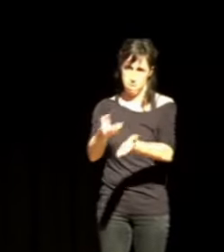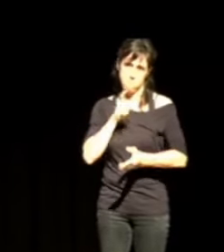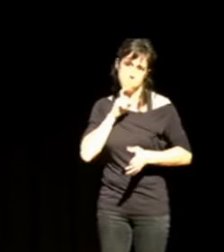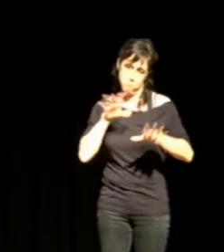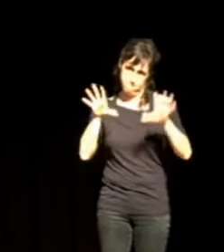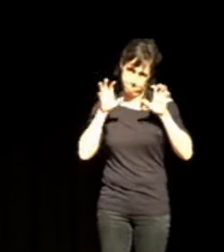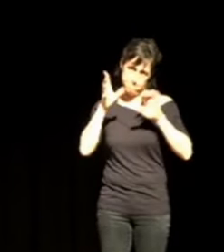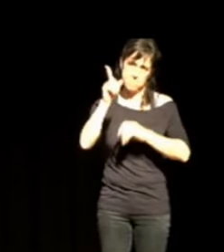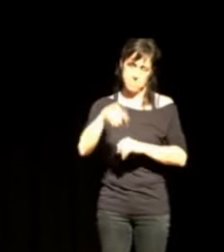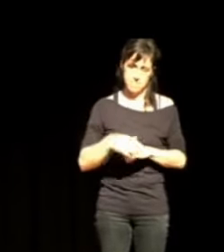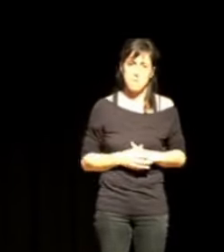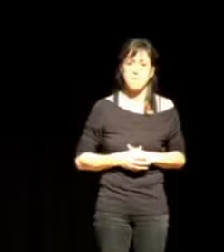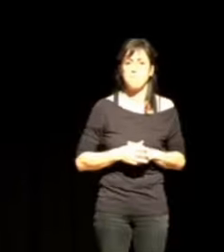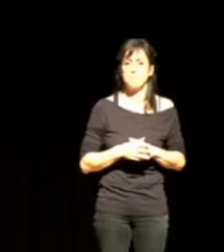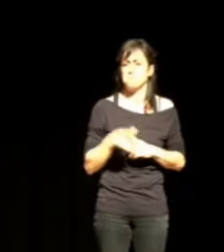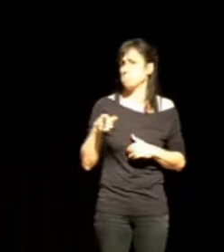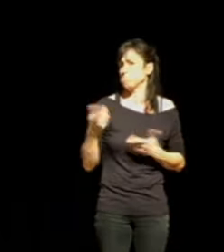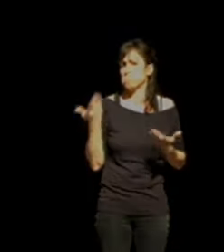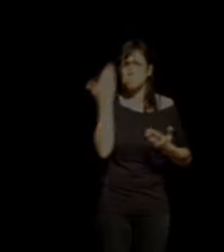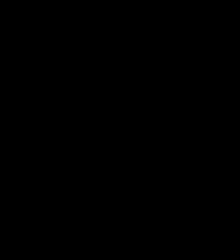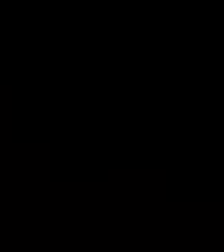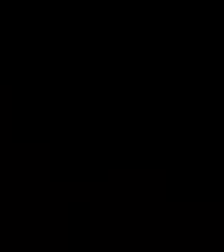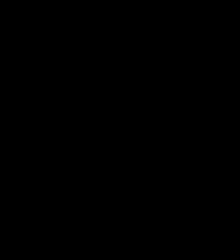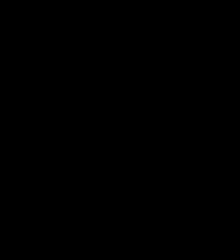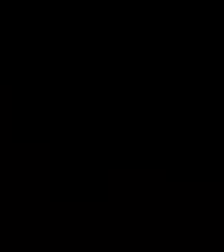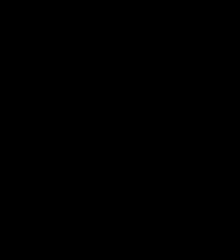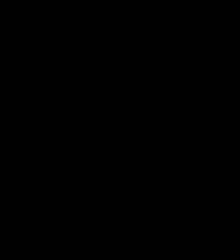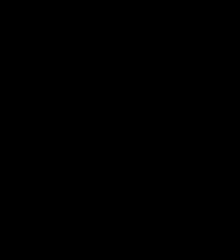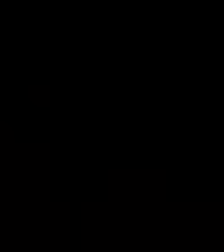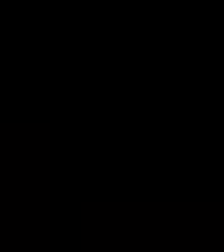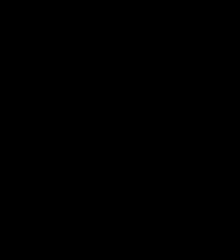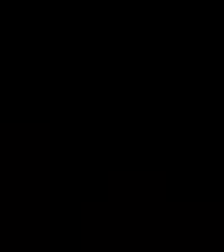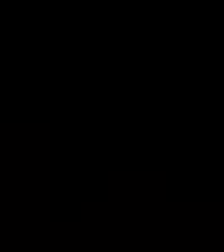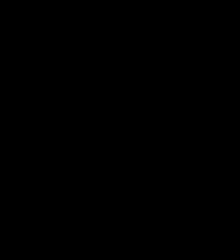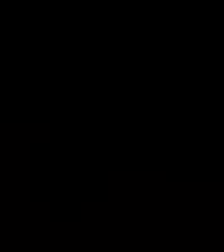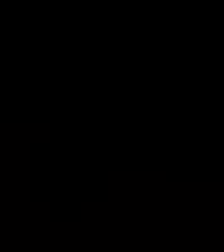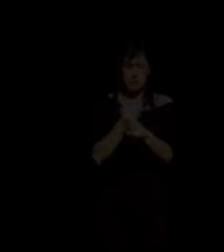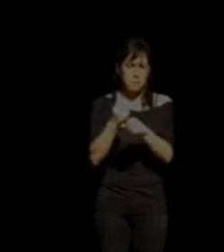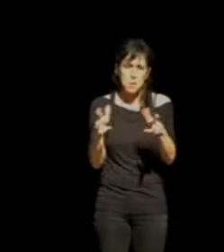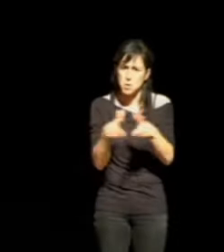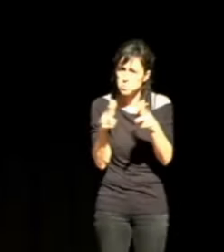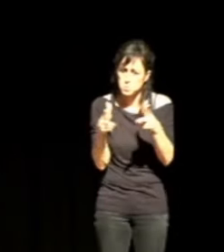Eso se puede aplicar en escuelas, con inmigrantes, con trabajadores de todo.